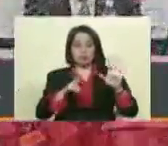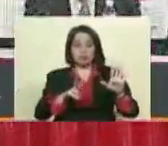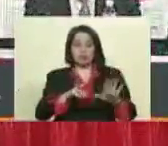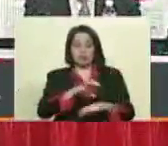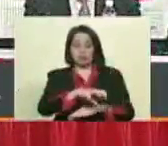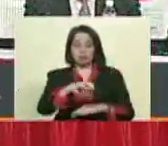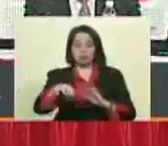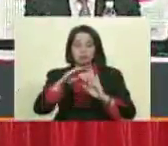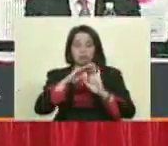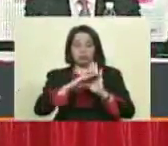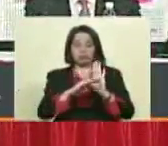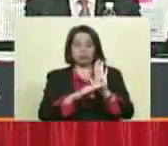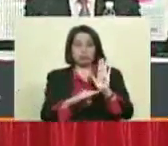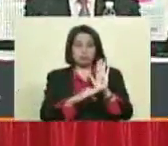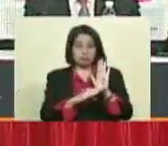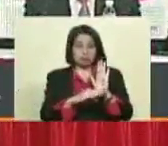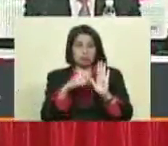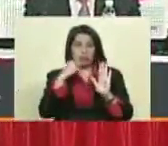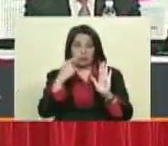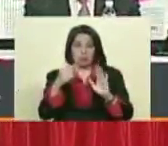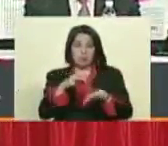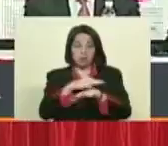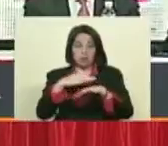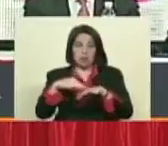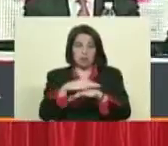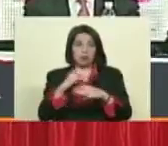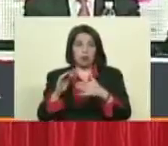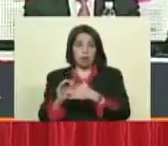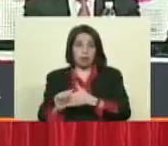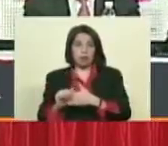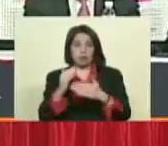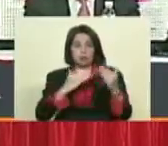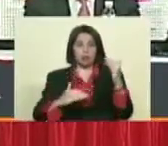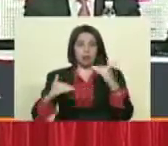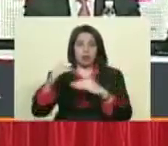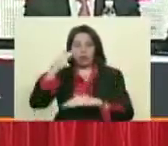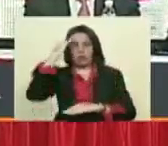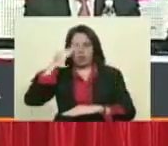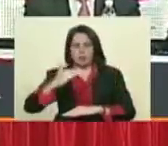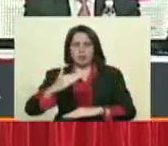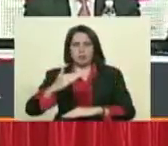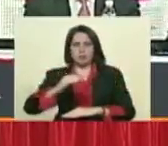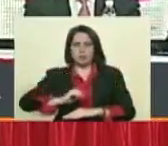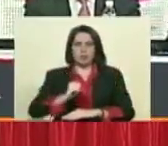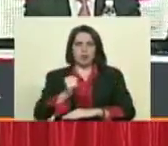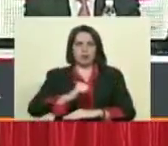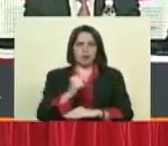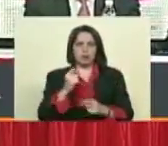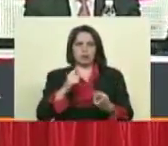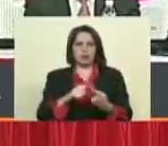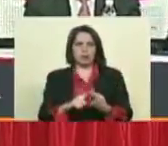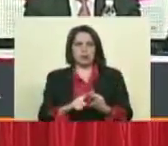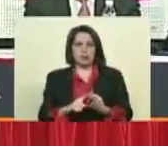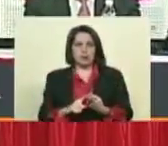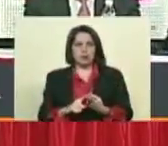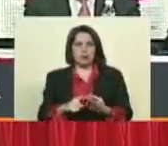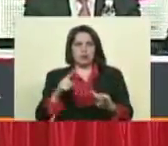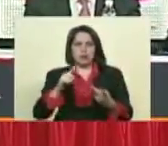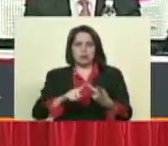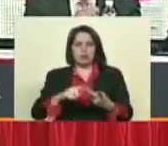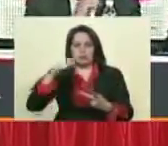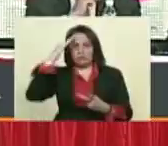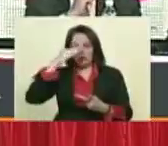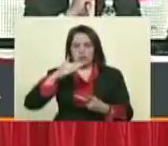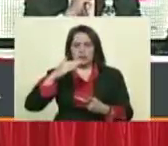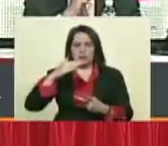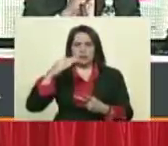ministros, compañeros, oficiales, superiores de la policía, de la Fuerza Armada